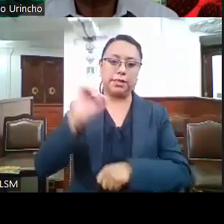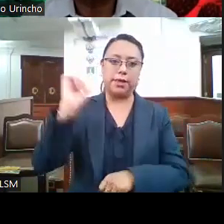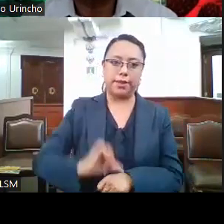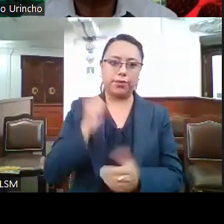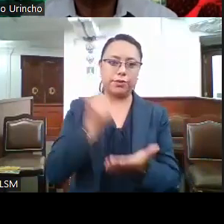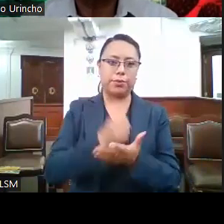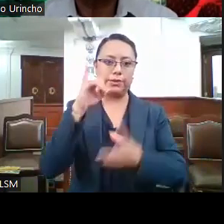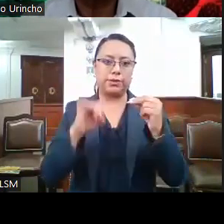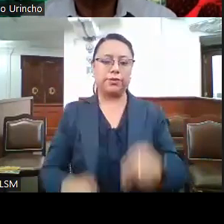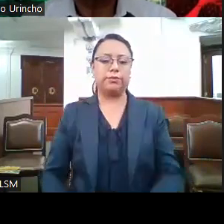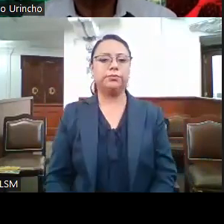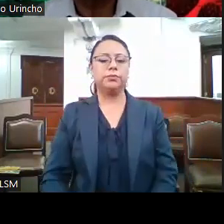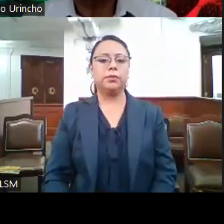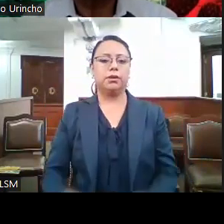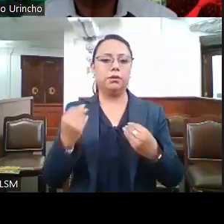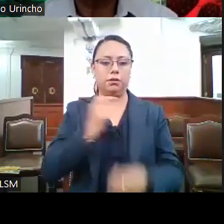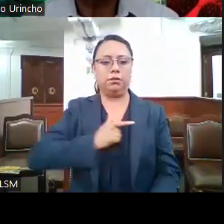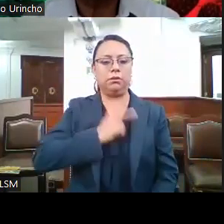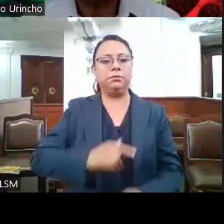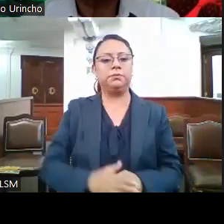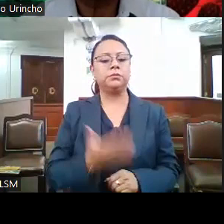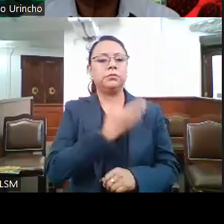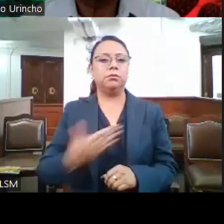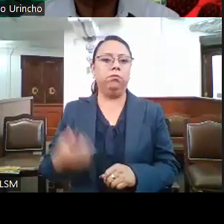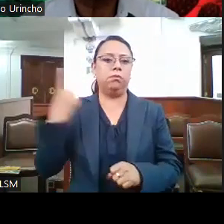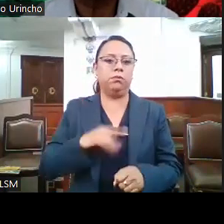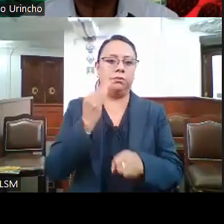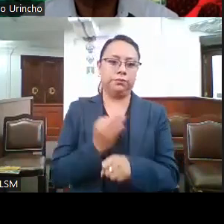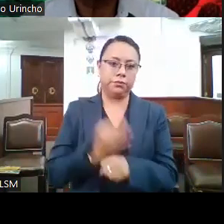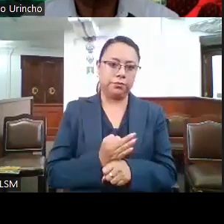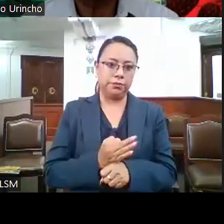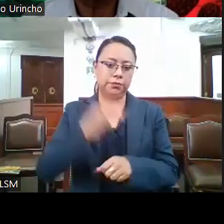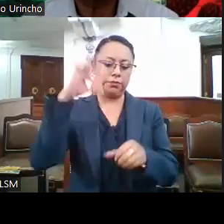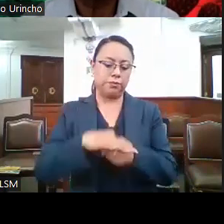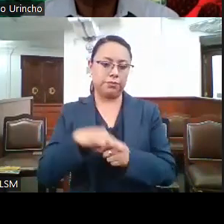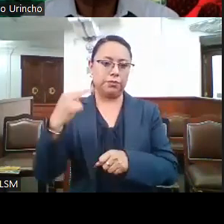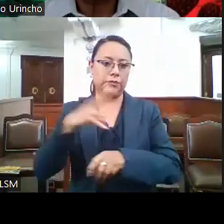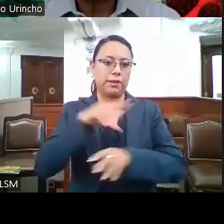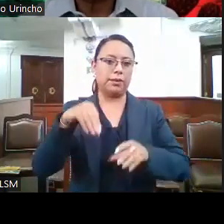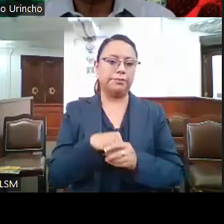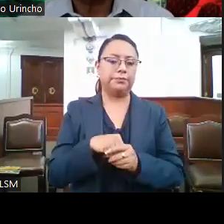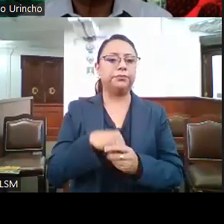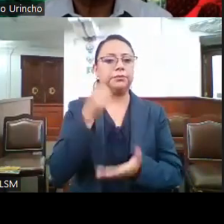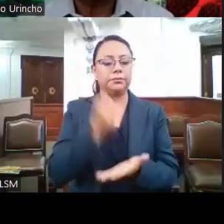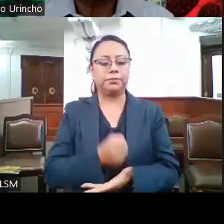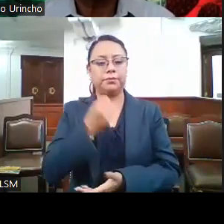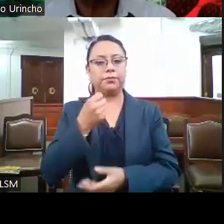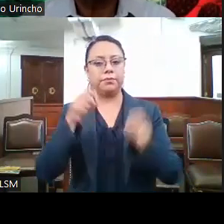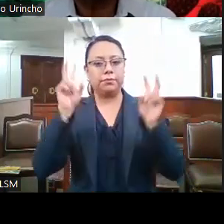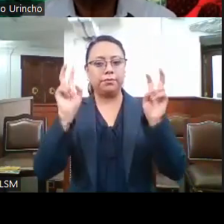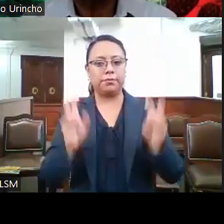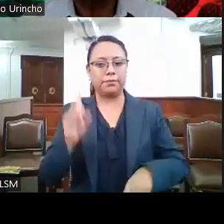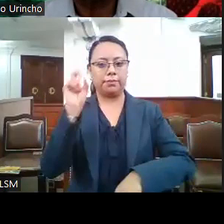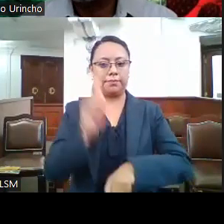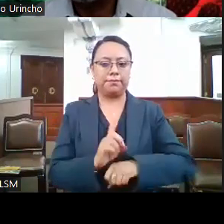esta sesión. Con gusto, diputado. Por instrucciones de la presidencia, se somete a votación nominal la aprobación del orden del día, por lo que procederé